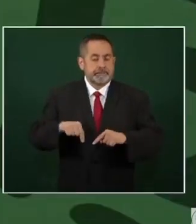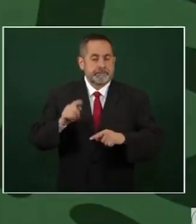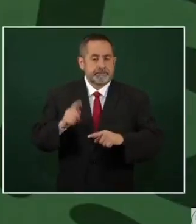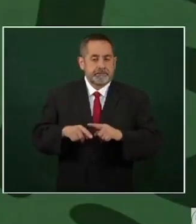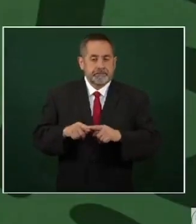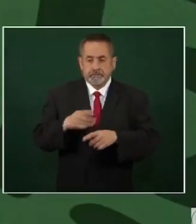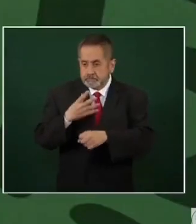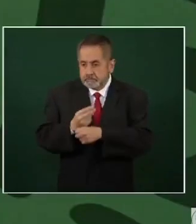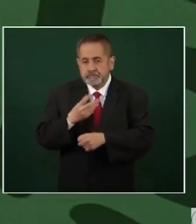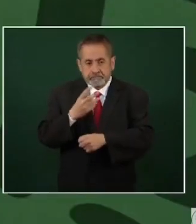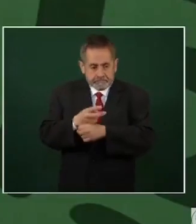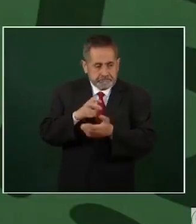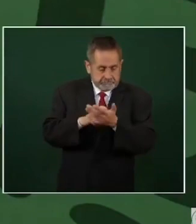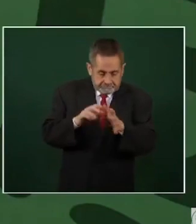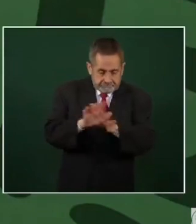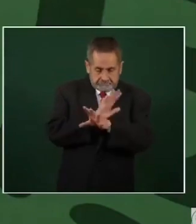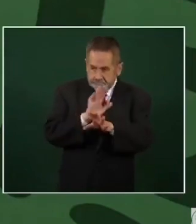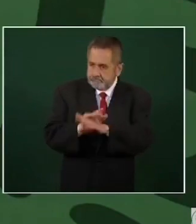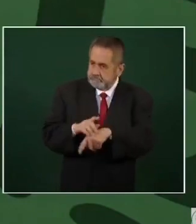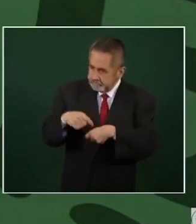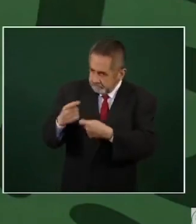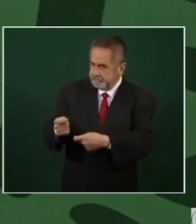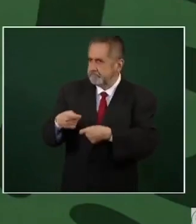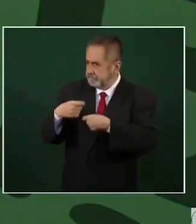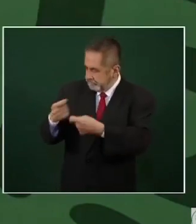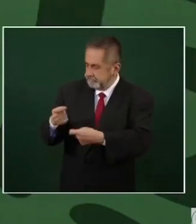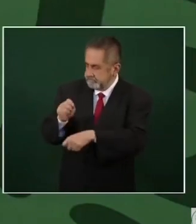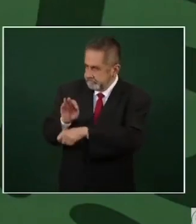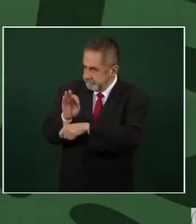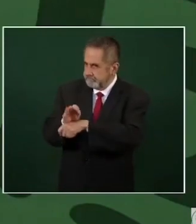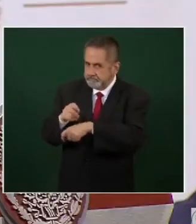que se están llevando a cabo los cambios,